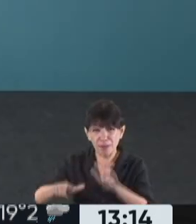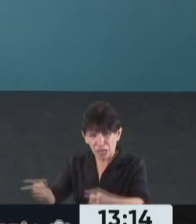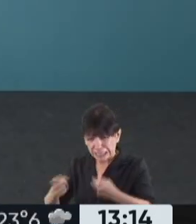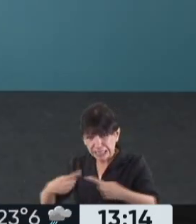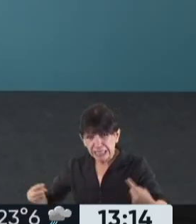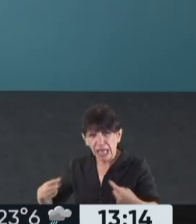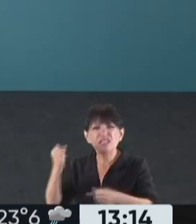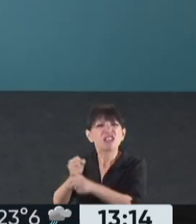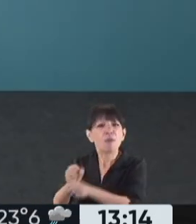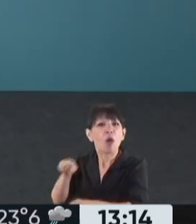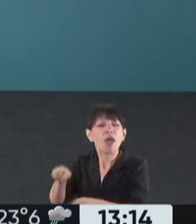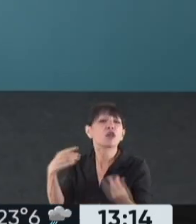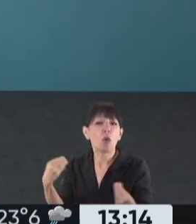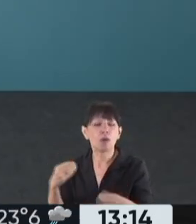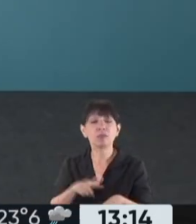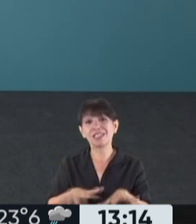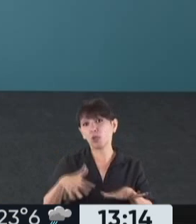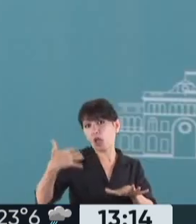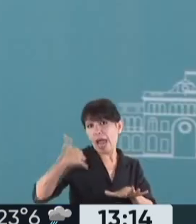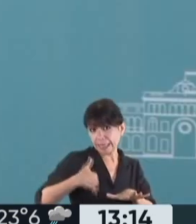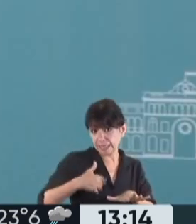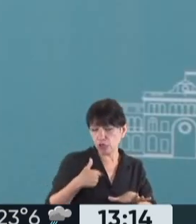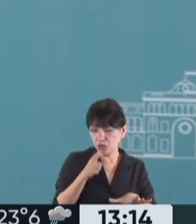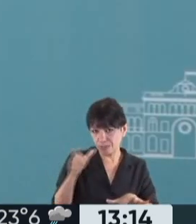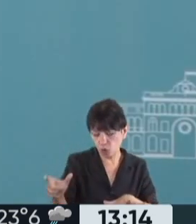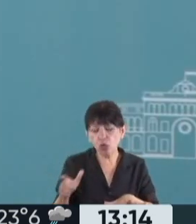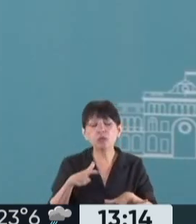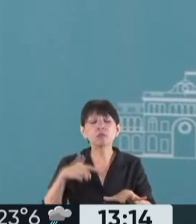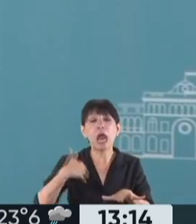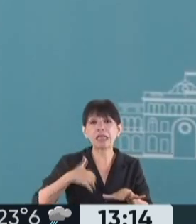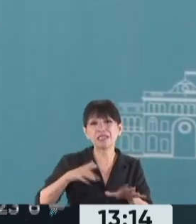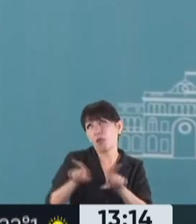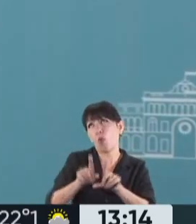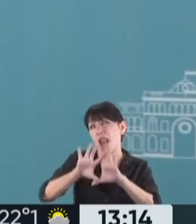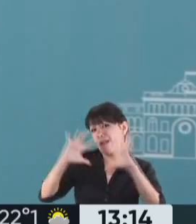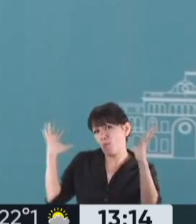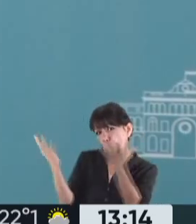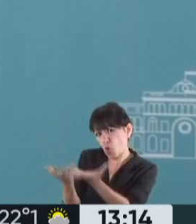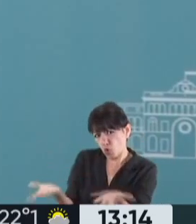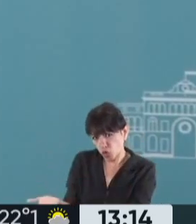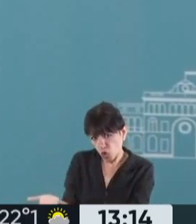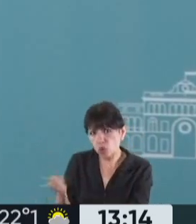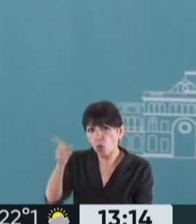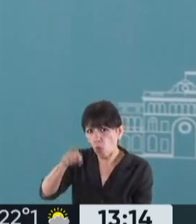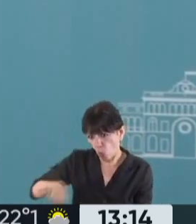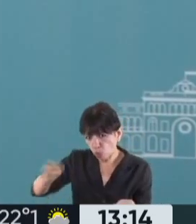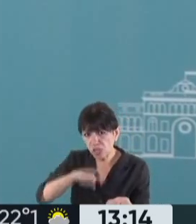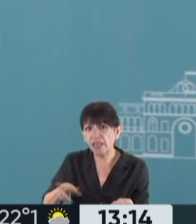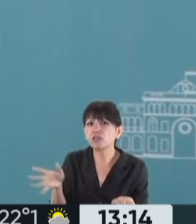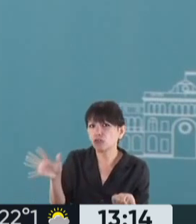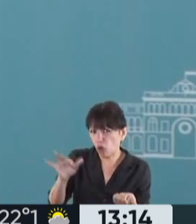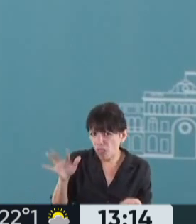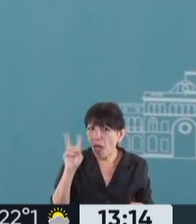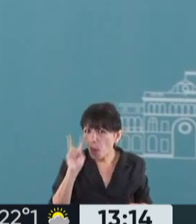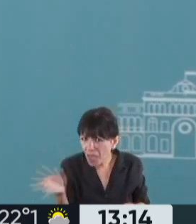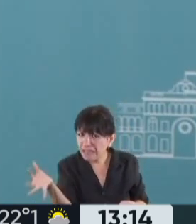La situación de la Argentina, y tengo que decirle que como la de buena parte del mundo en los últimos años, y ustedes viven todos los días en los barrios populares,